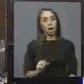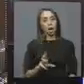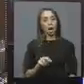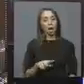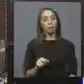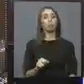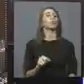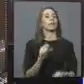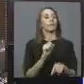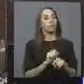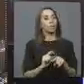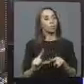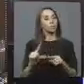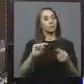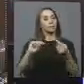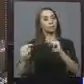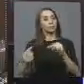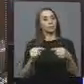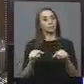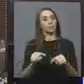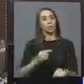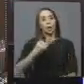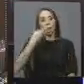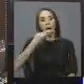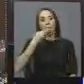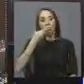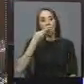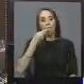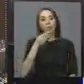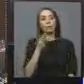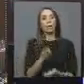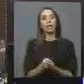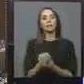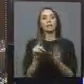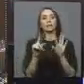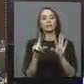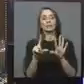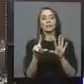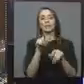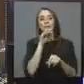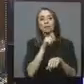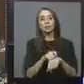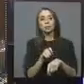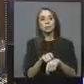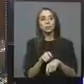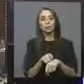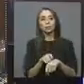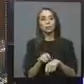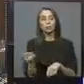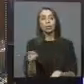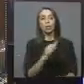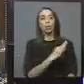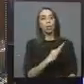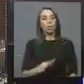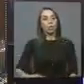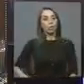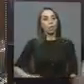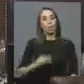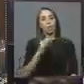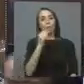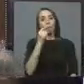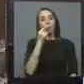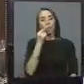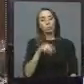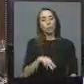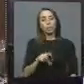Iniciando el debate, tiene la palabra hasta por 7 minutos el diputado Patricio